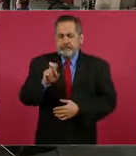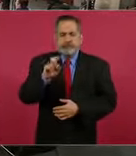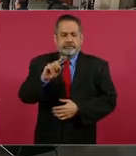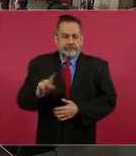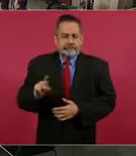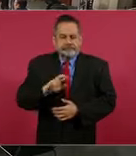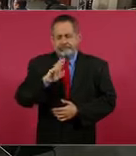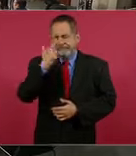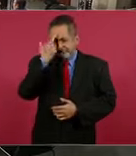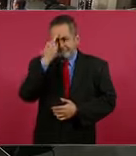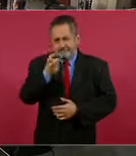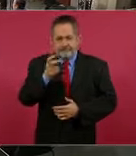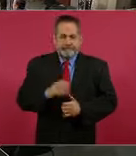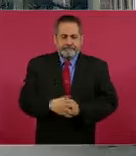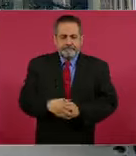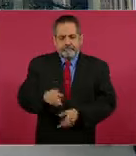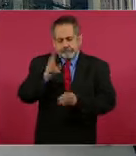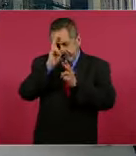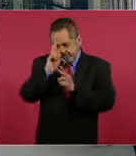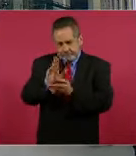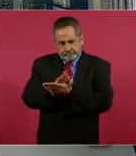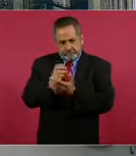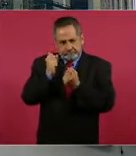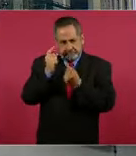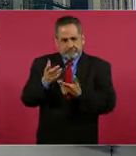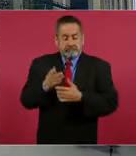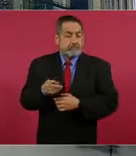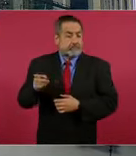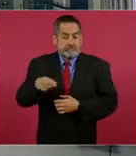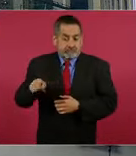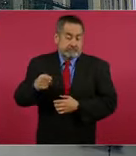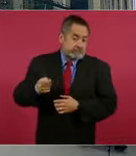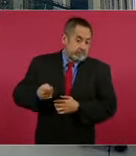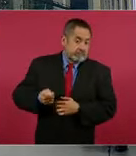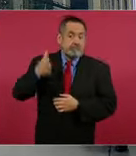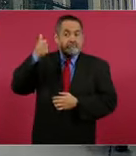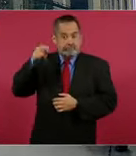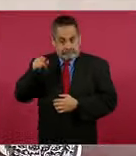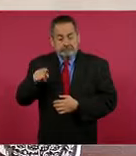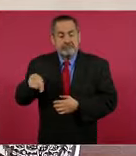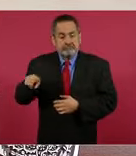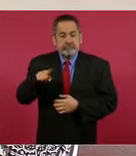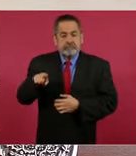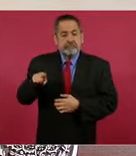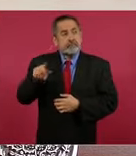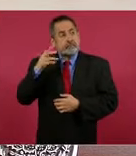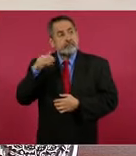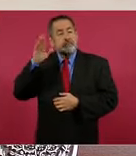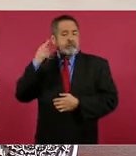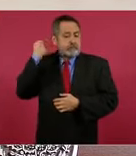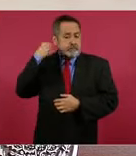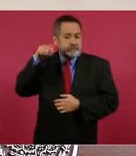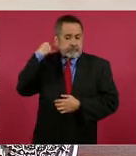Ya me acordé. Y un homenaje a él porque fue de los primeros que allá en